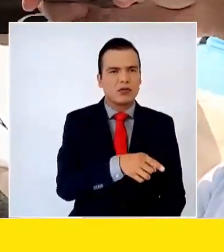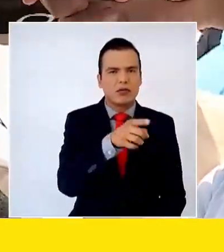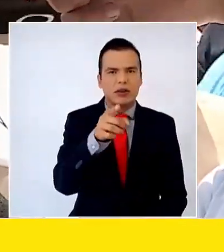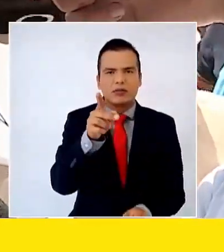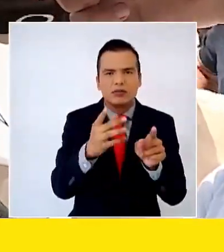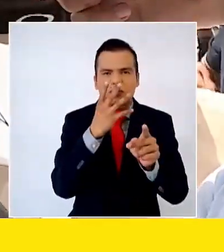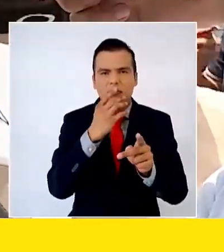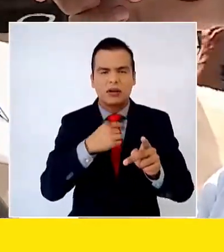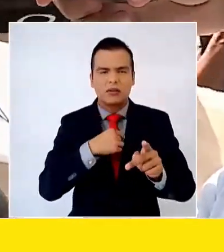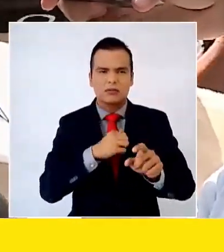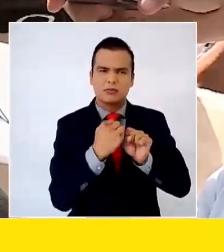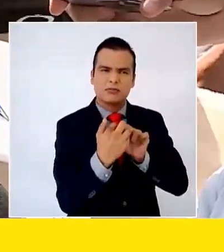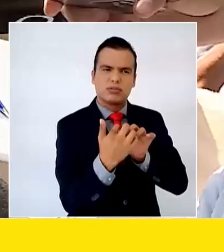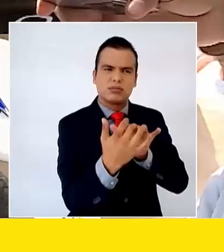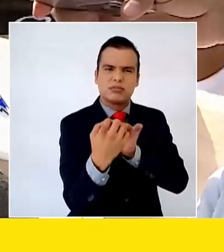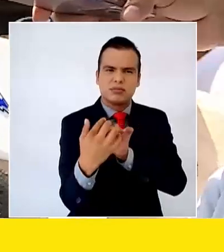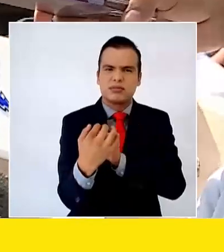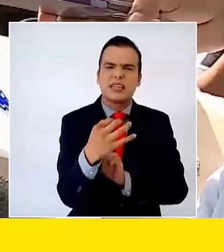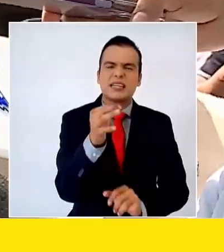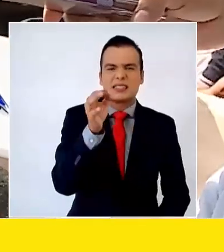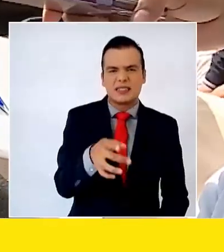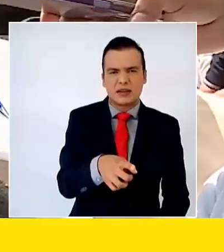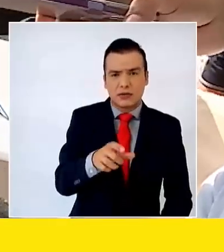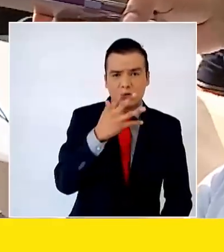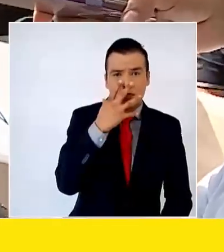Los criminales no nos van a seguir